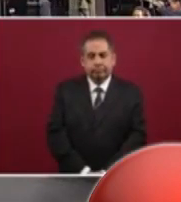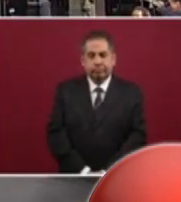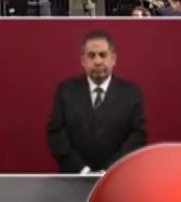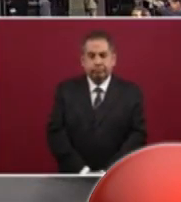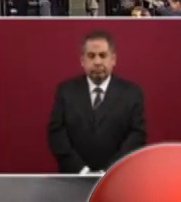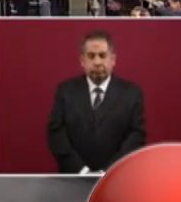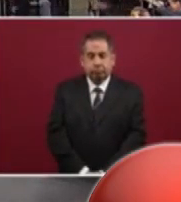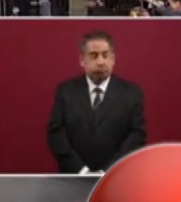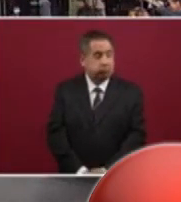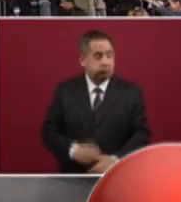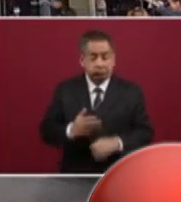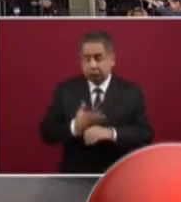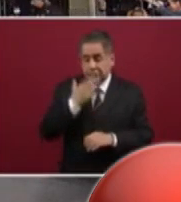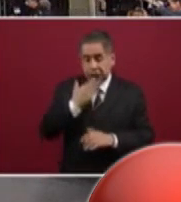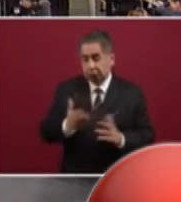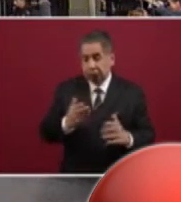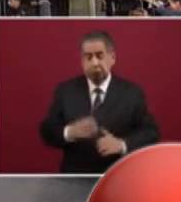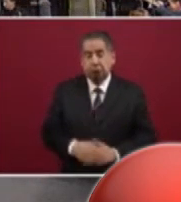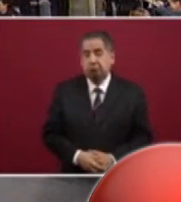Pues muy bien,